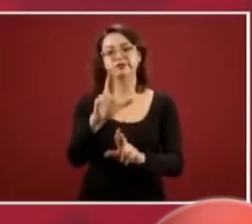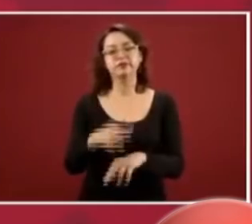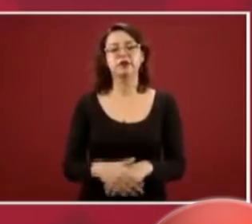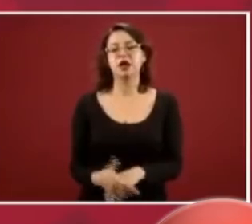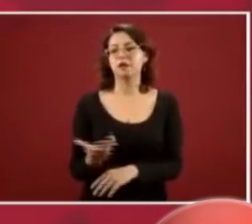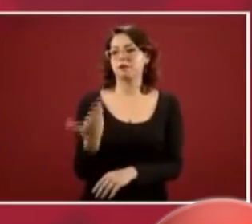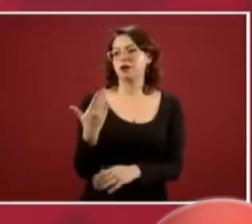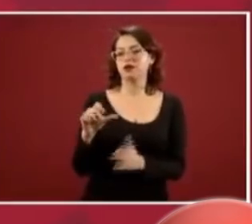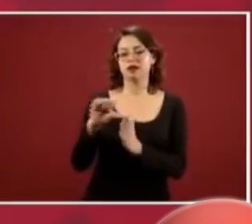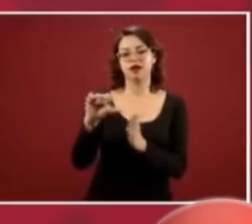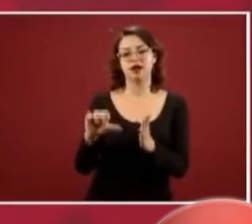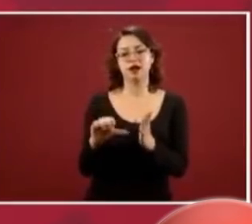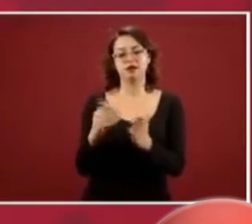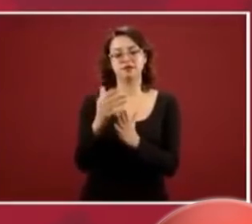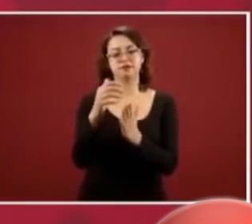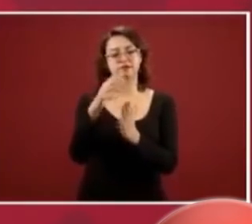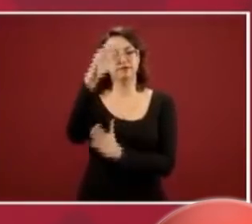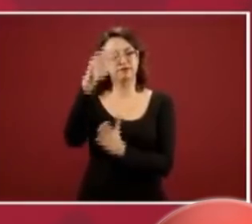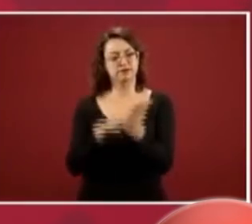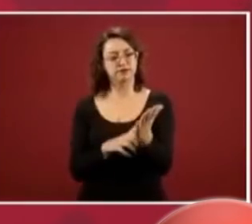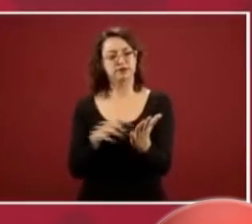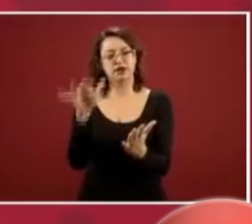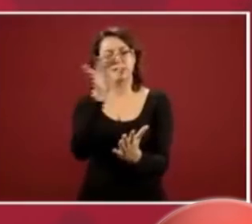artículo de una